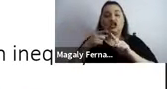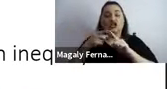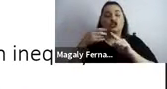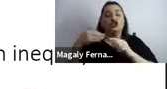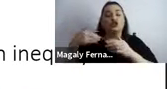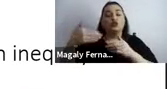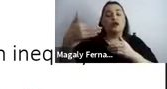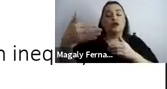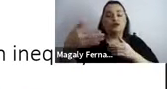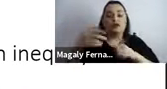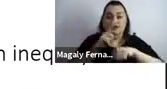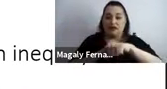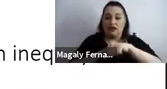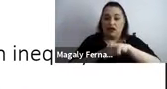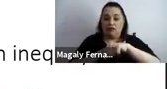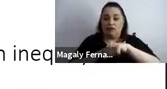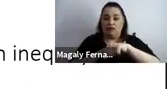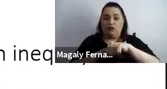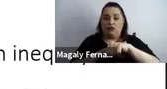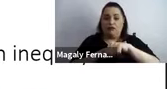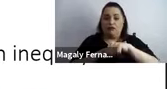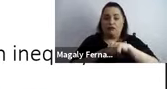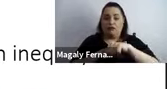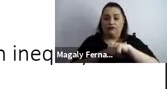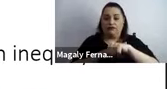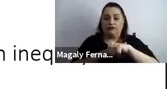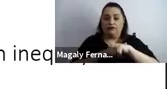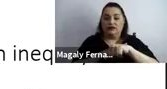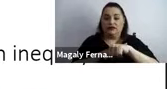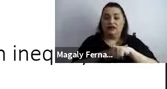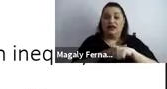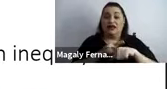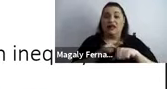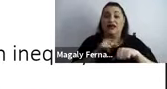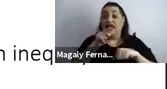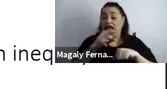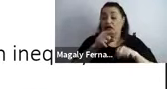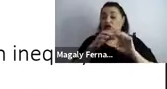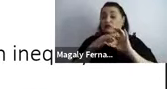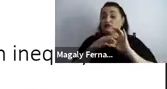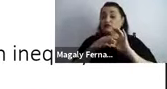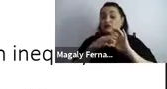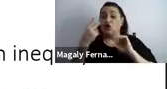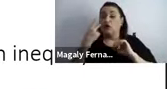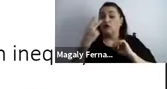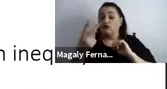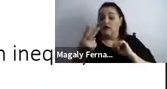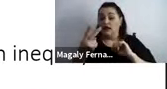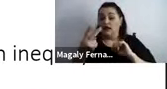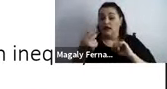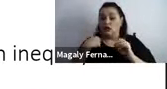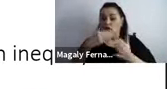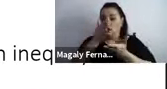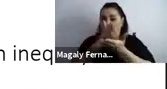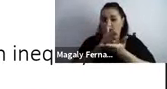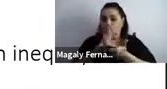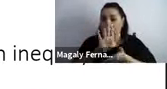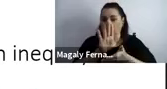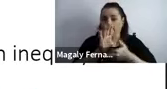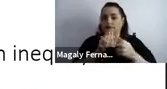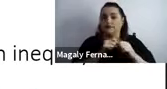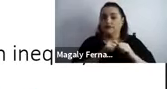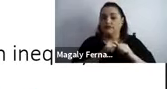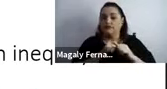Durante un tiempo también, esto va, con una, como ven, y lo voy a parar,